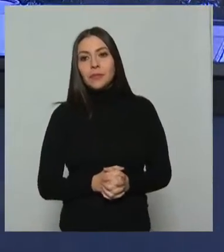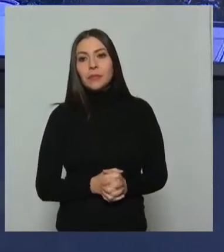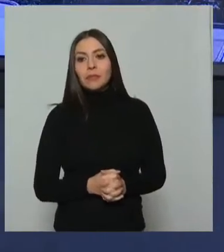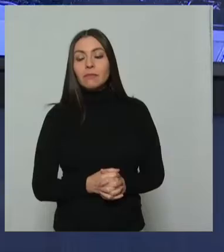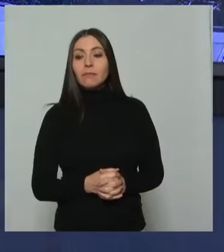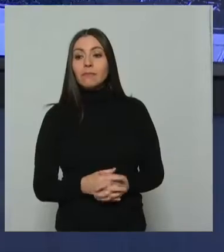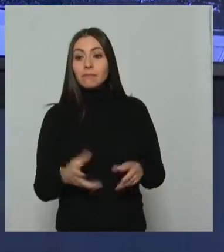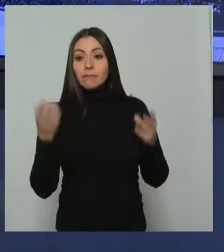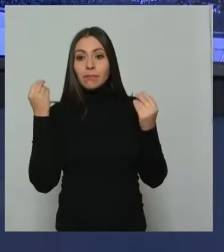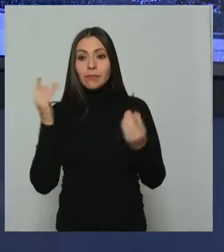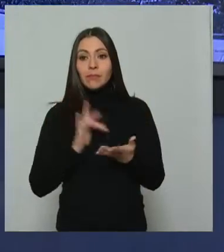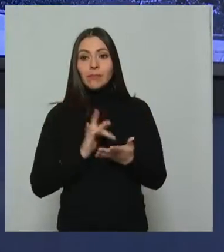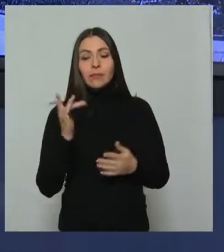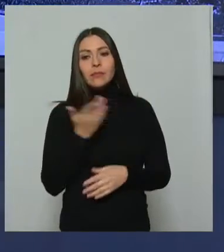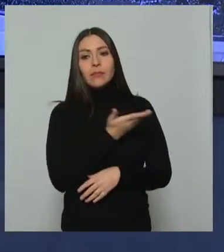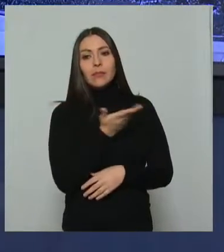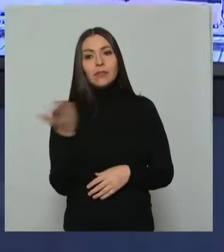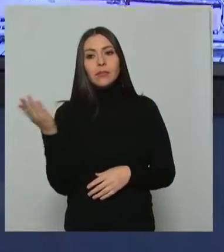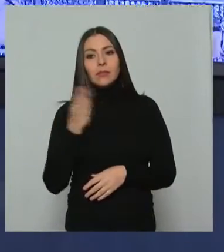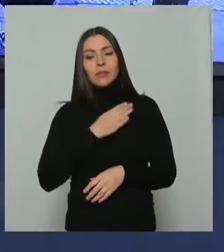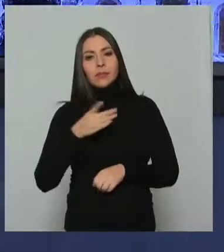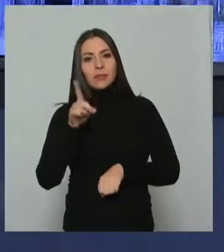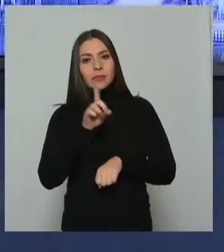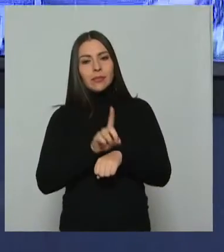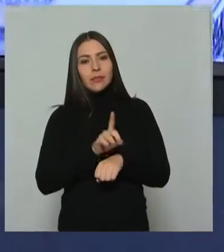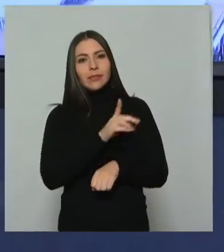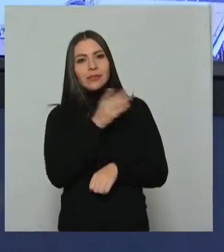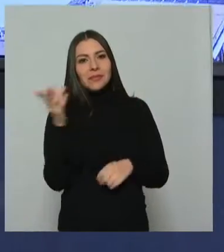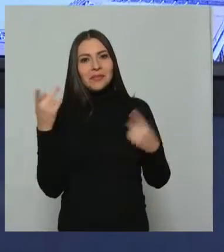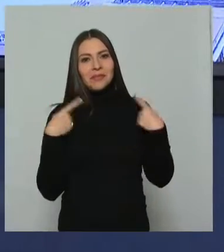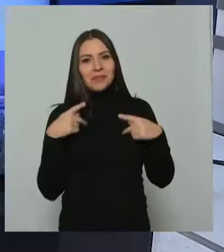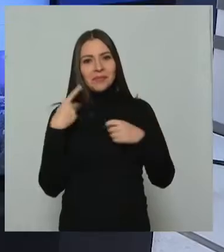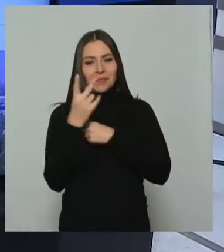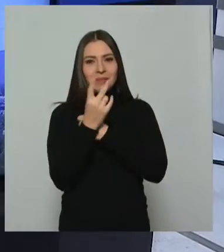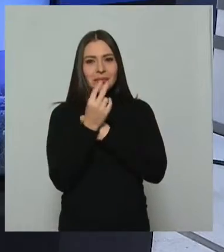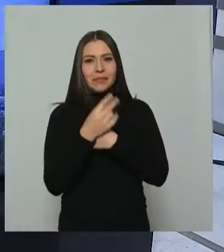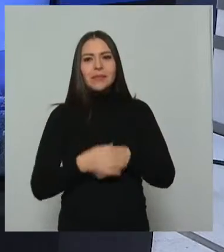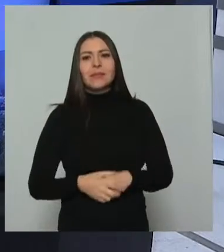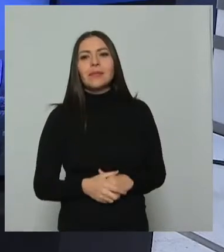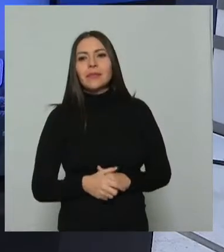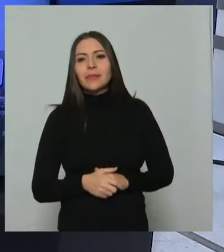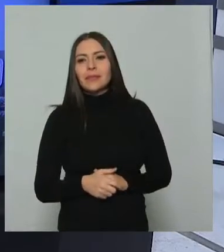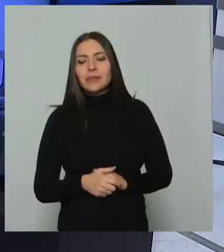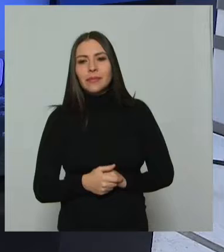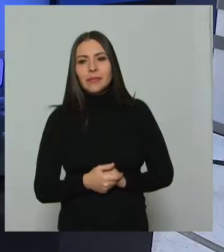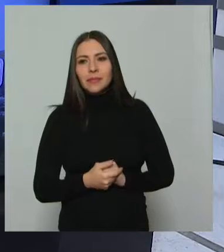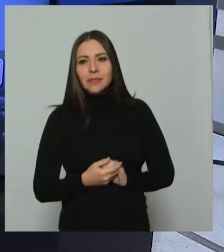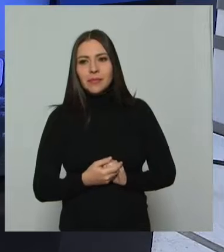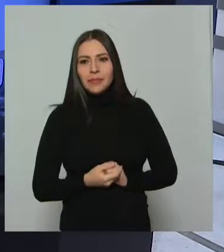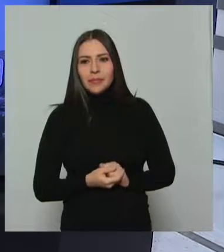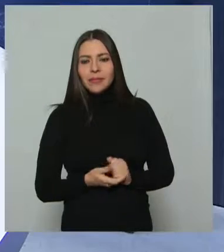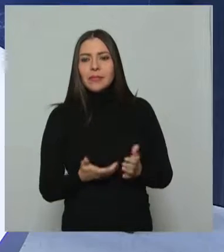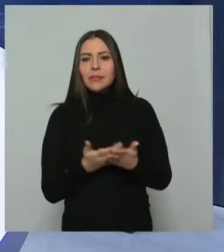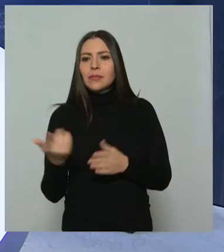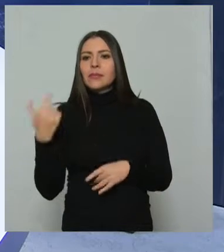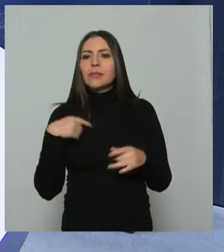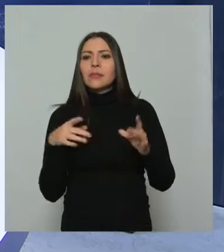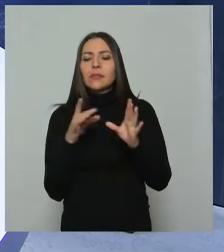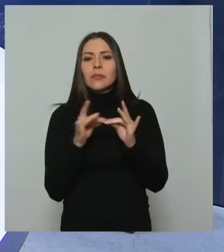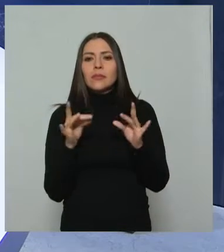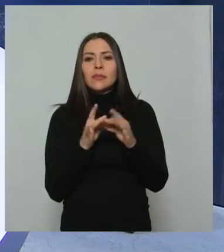Buen día a tu amable auditorio. A ver, cuéntanos, ¿cuáles son las recomendaciones? Se acaban de ir